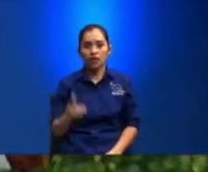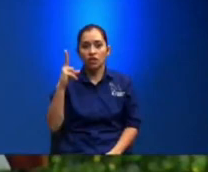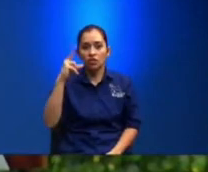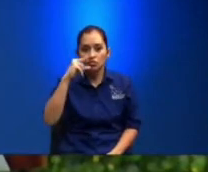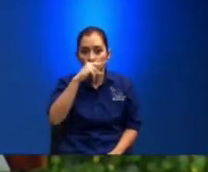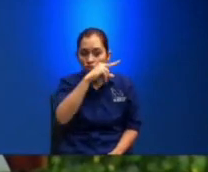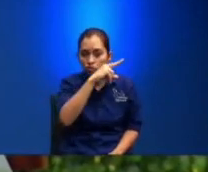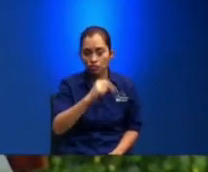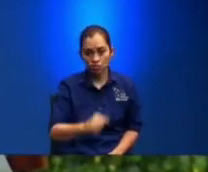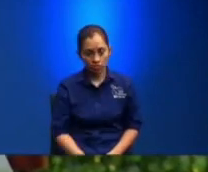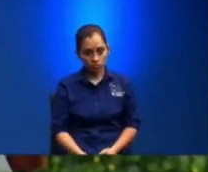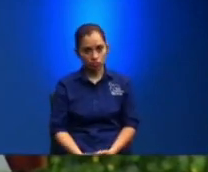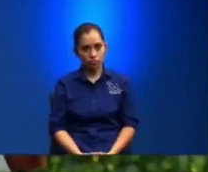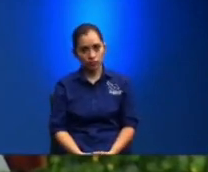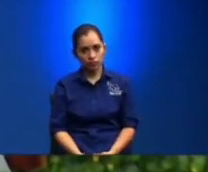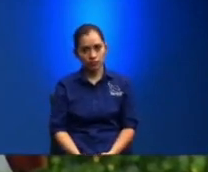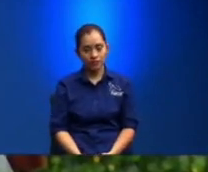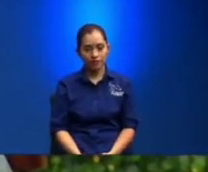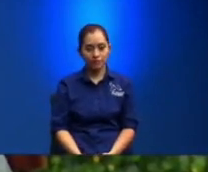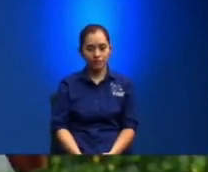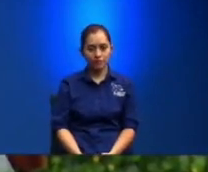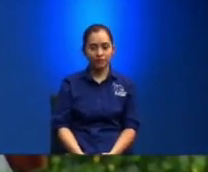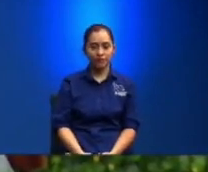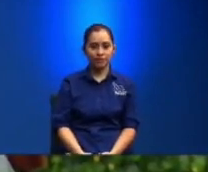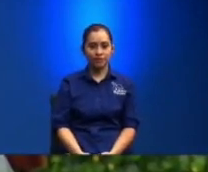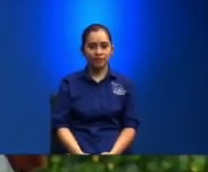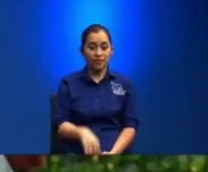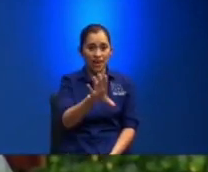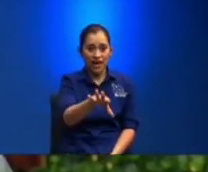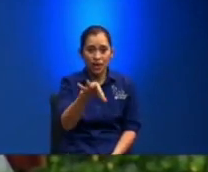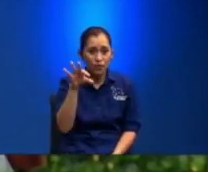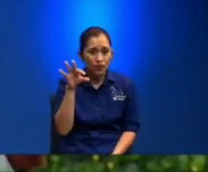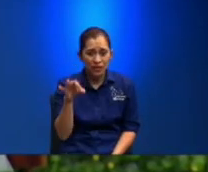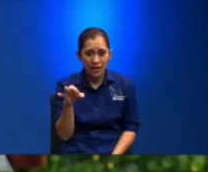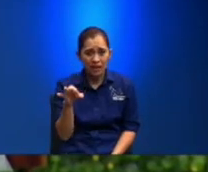que encontrabas a abraham aquí ministra te por favor